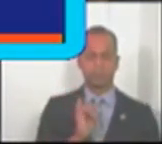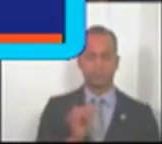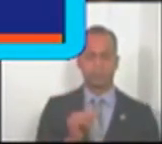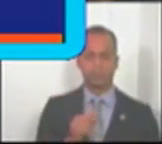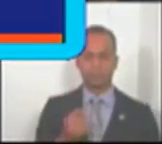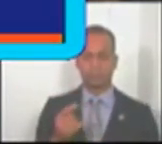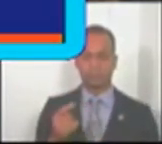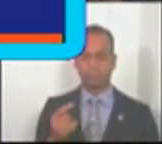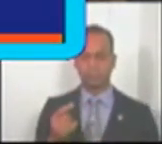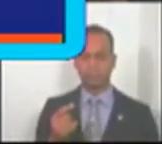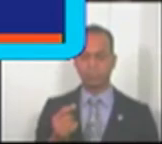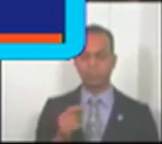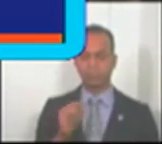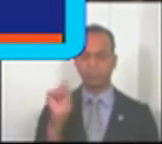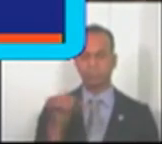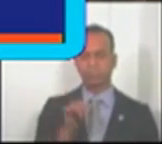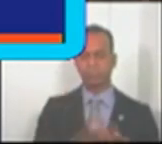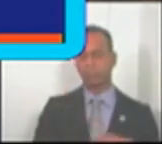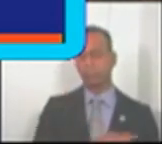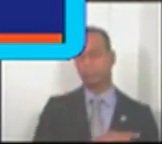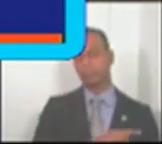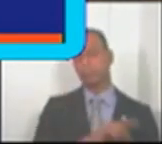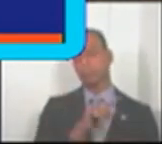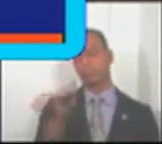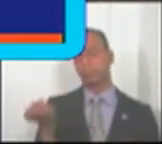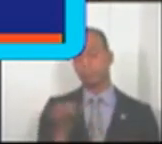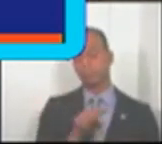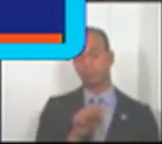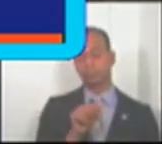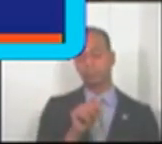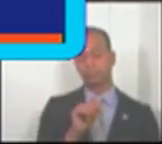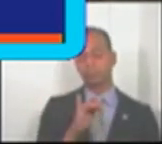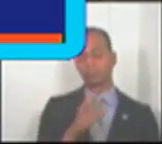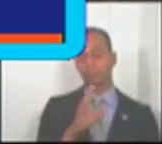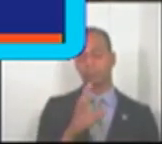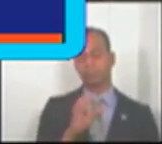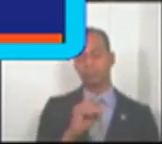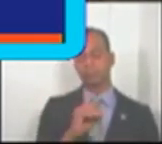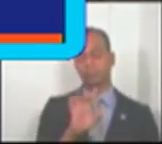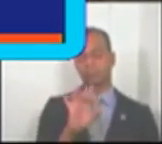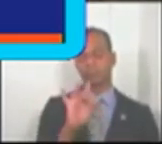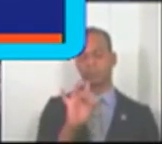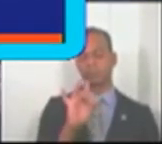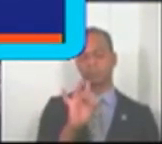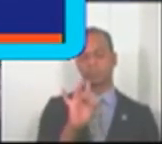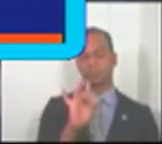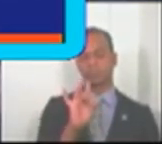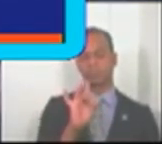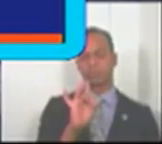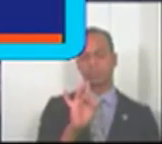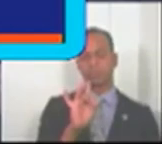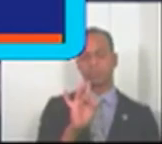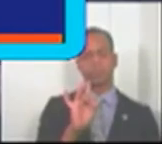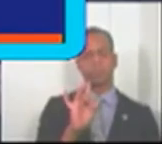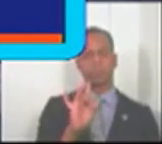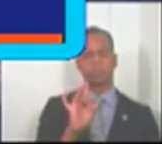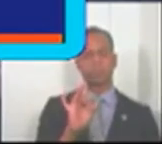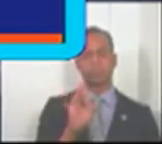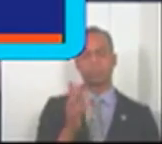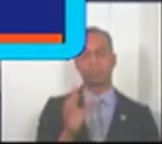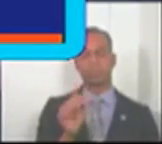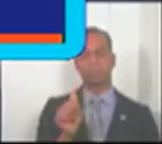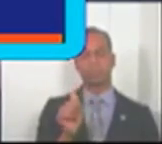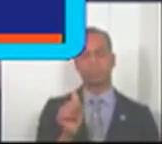media era de cruzar el Atlántico no menos de 8 o 10 veces por año.